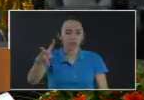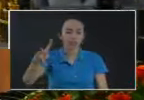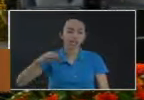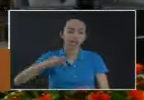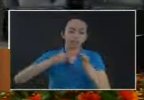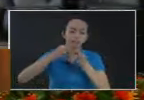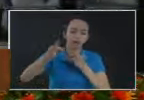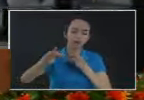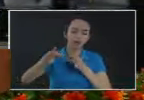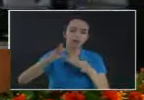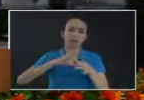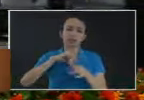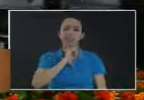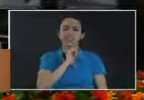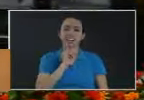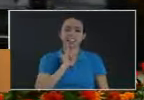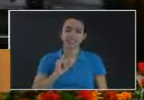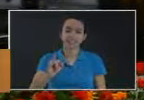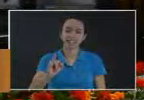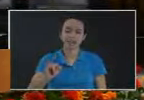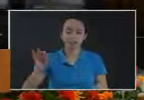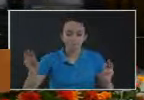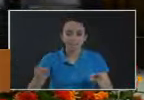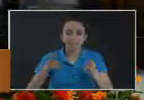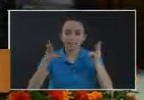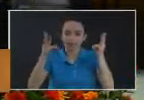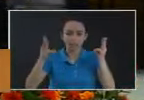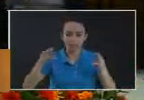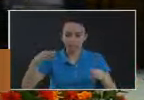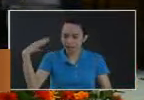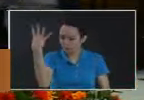Israel milagros, pero gloriosos,